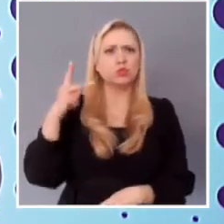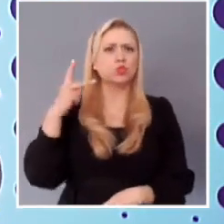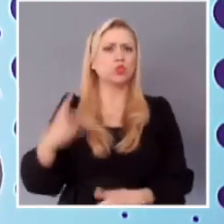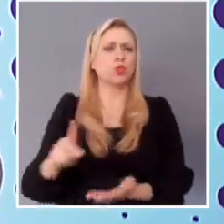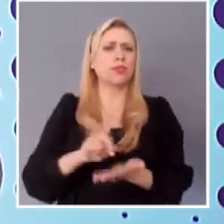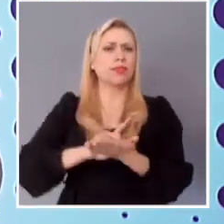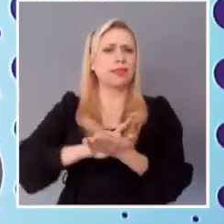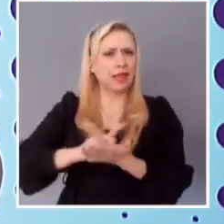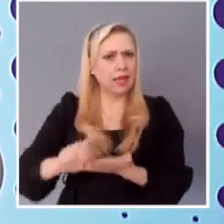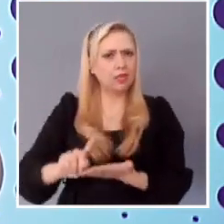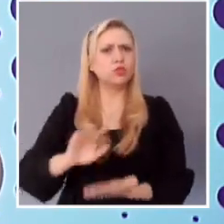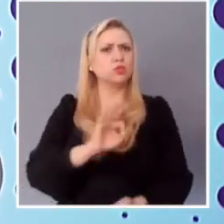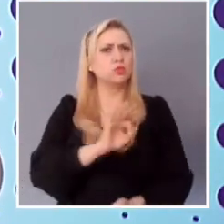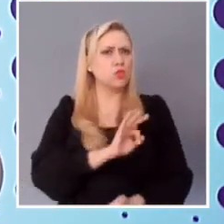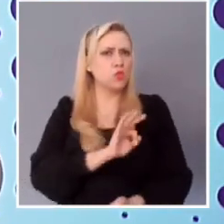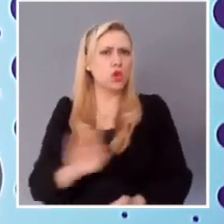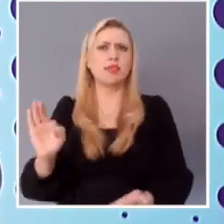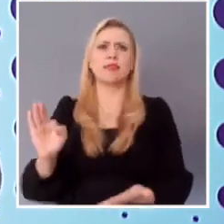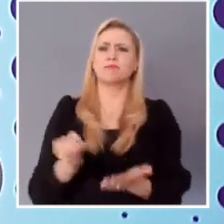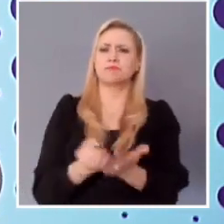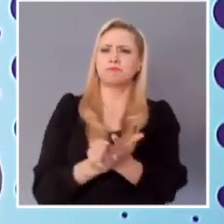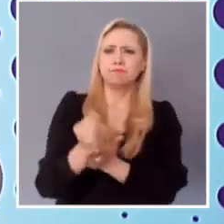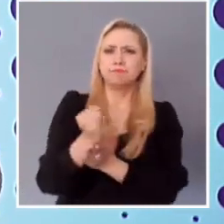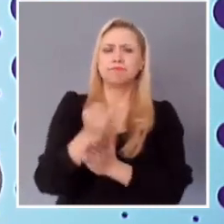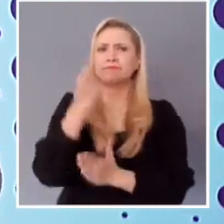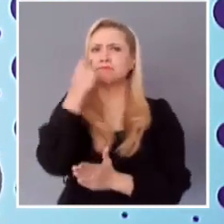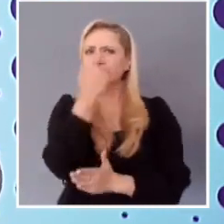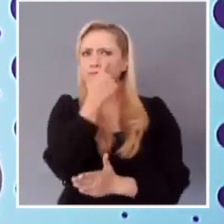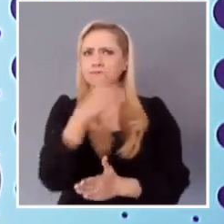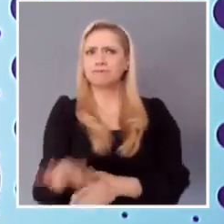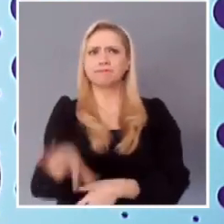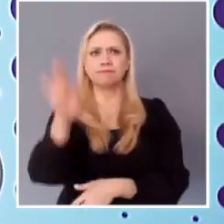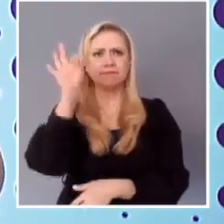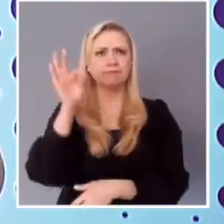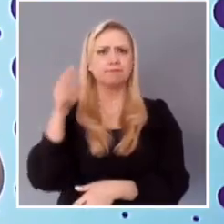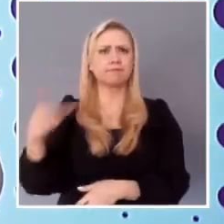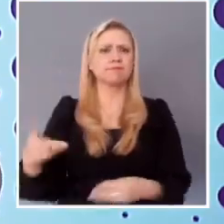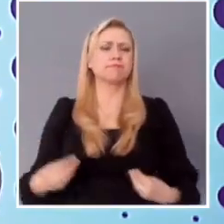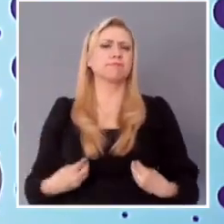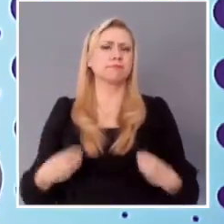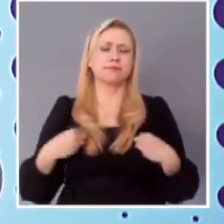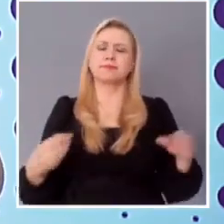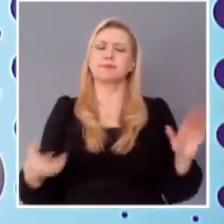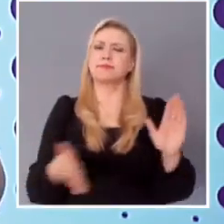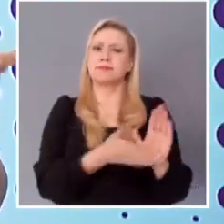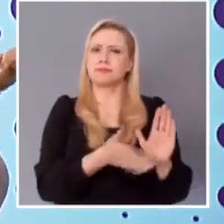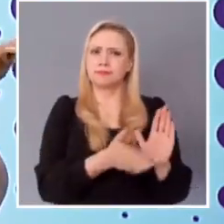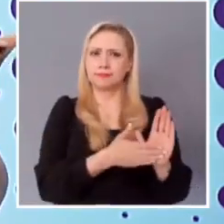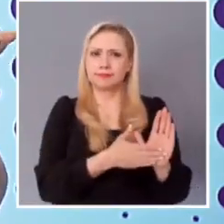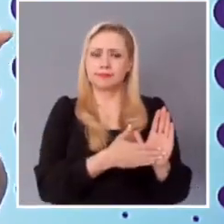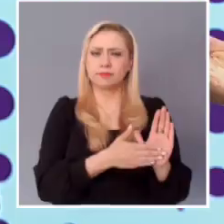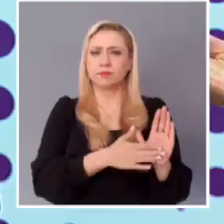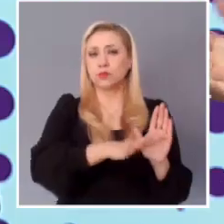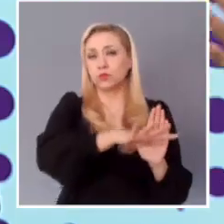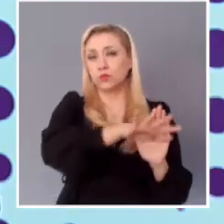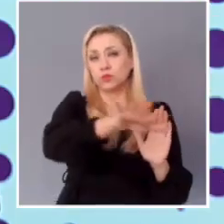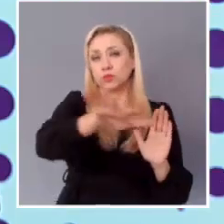a tomar decisiones, pero ahora necesitamos implementación de la reforma. ¿Cómo hacemos que toda la